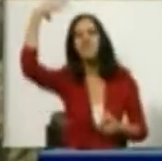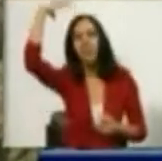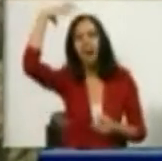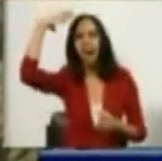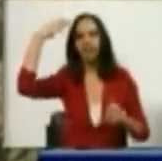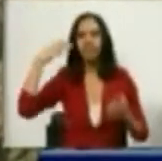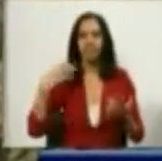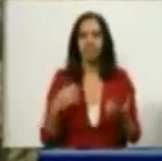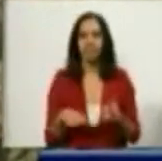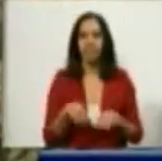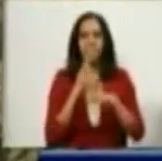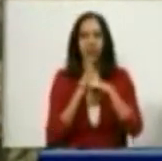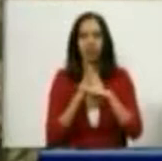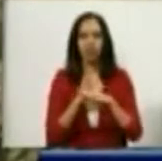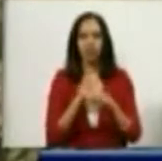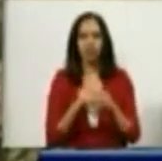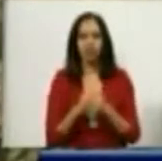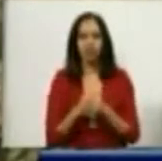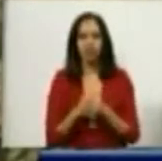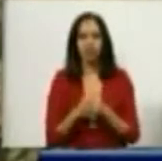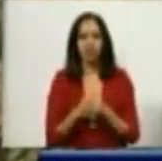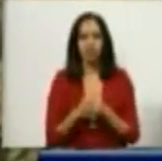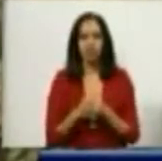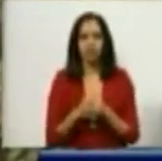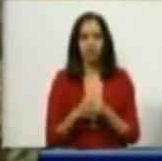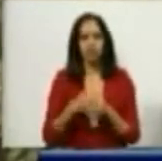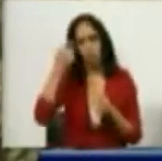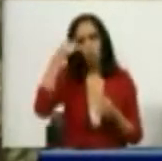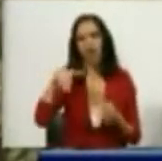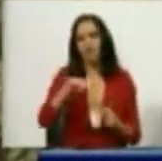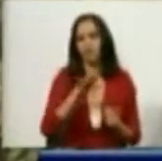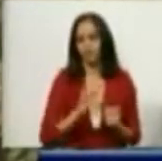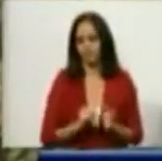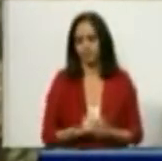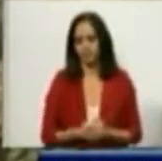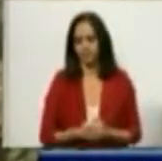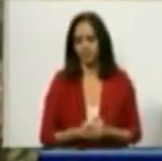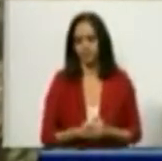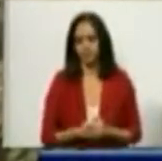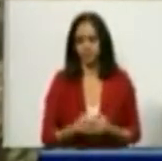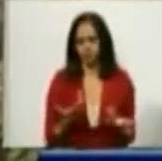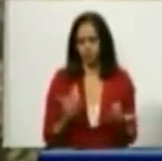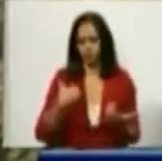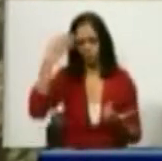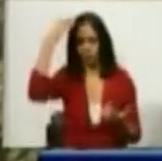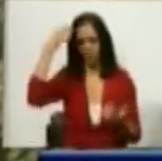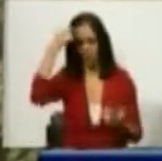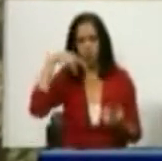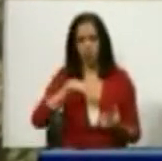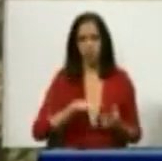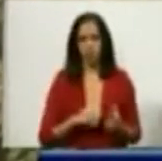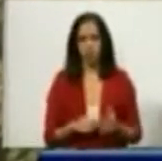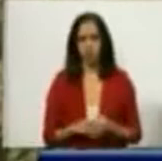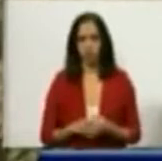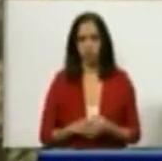hizo una pausa y después dijo de pueblo no se puede bañar el pueblo